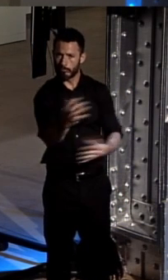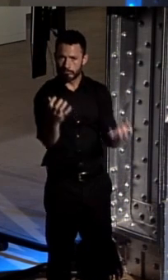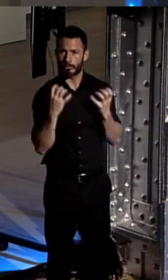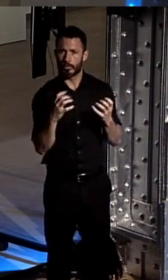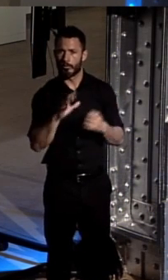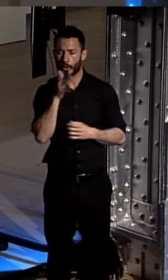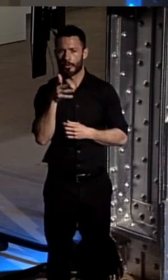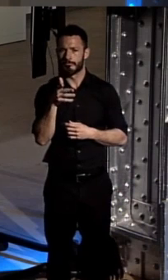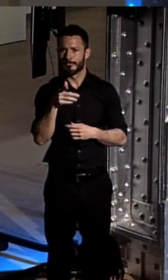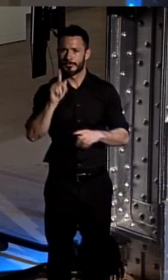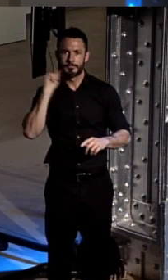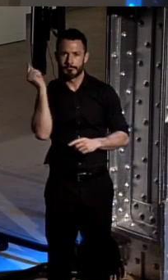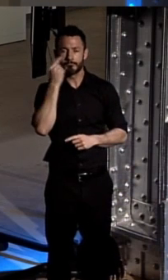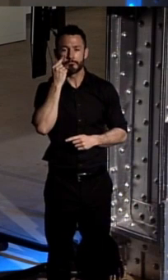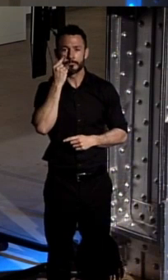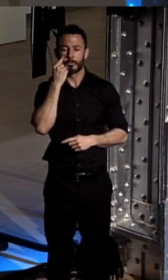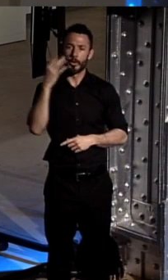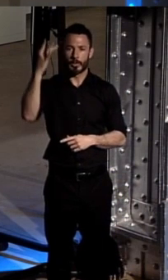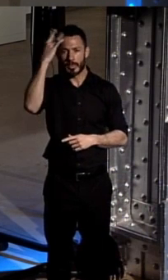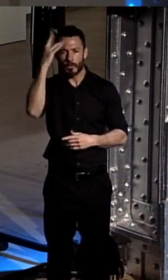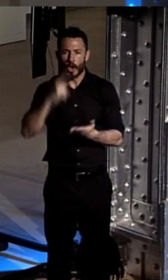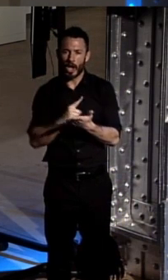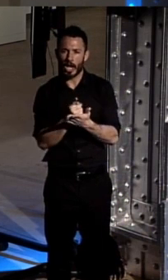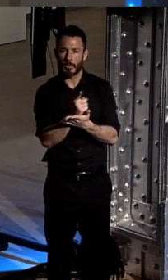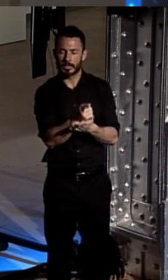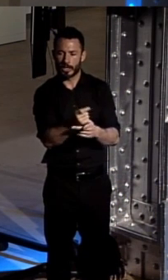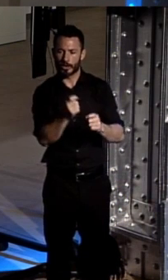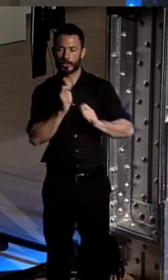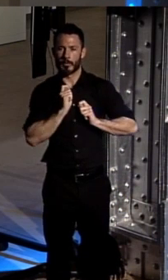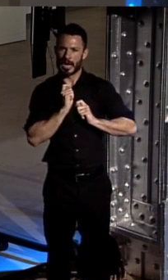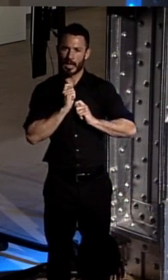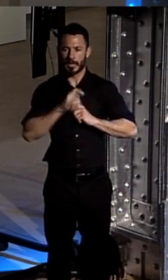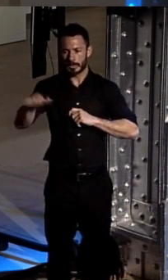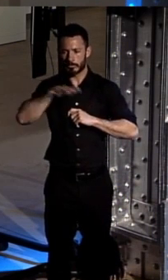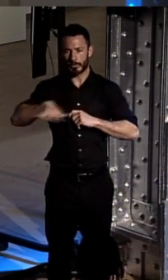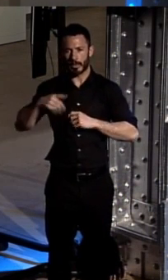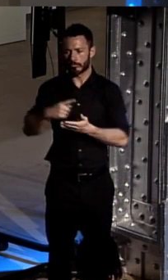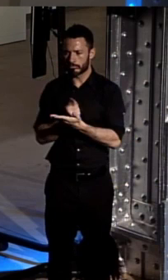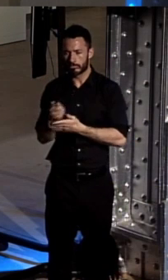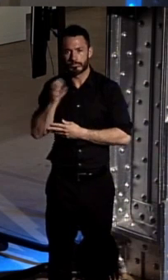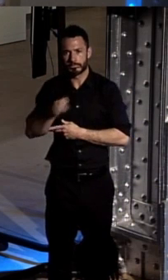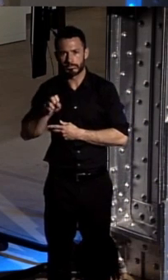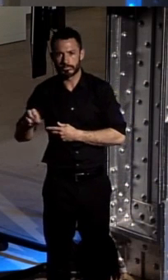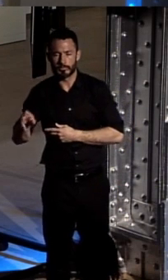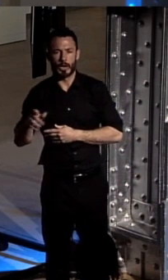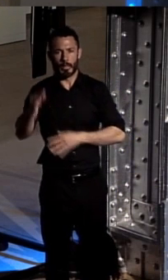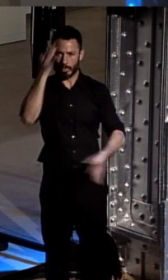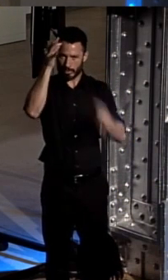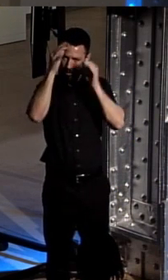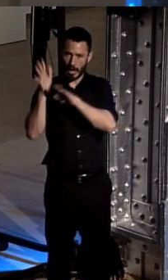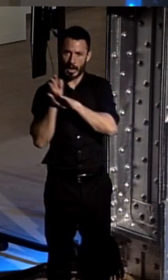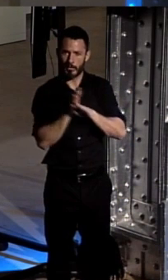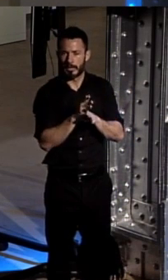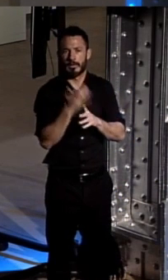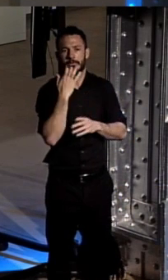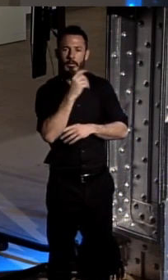manera el GPS del cerebro, es aquello que nos permite navegar y que nos permite recorrer el espacio. Más allá de estos detalles, de que eso sea jugar al tenis y de que